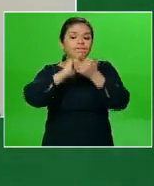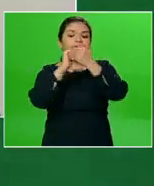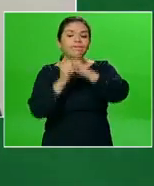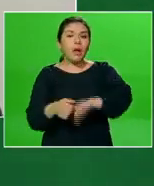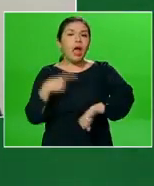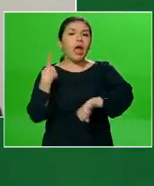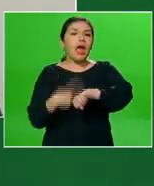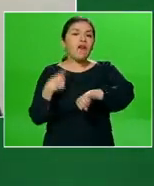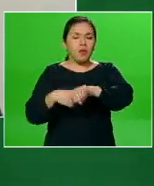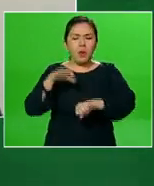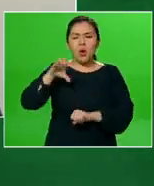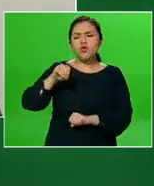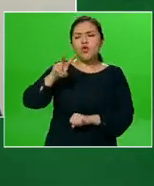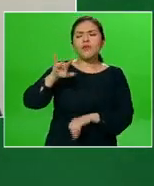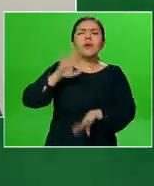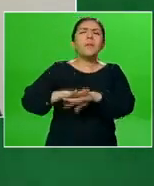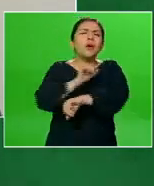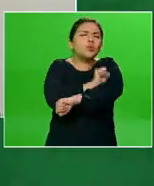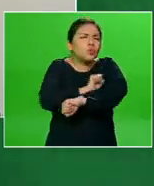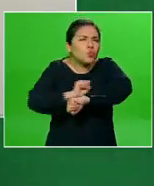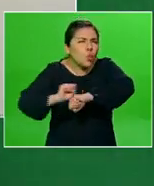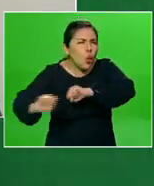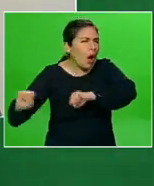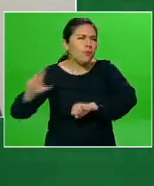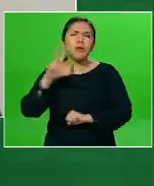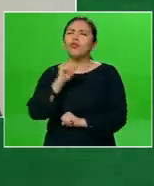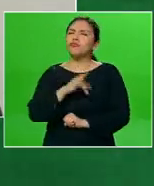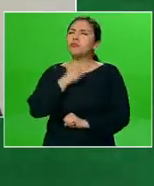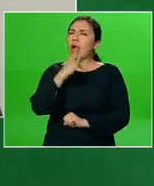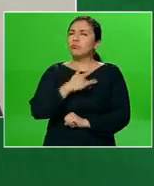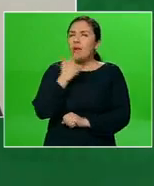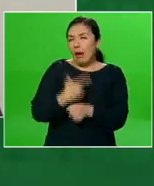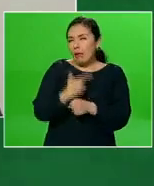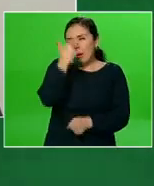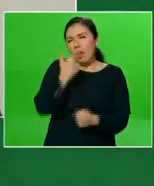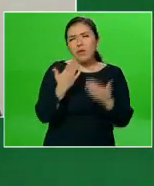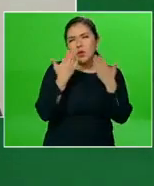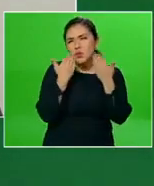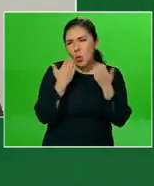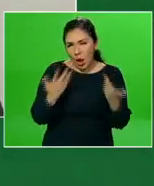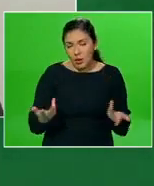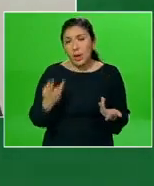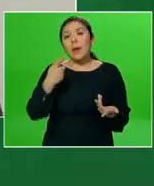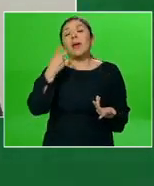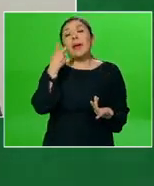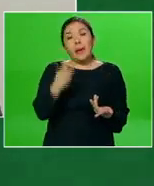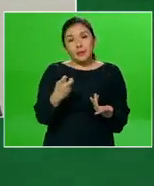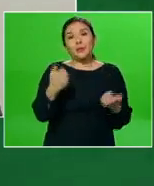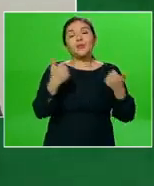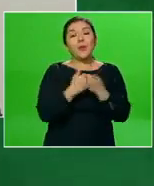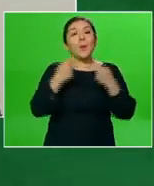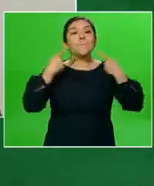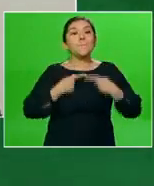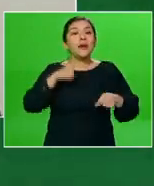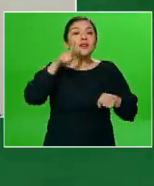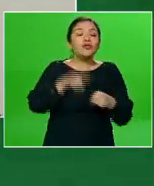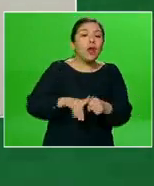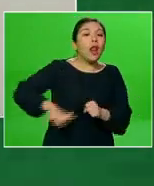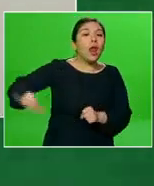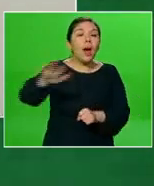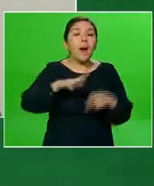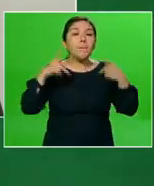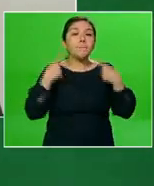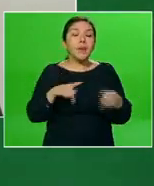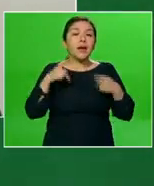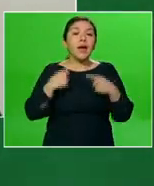leve covite moderado pero no habría la principal afectación de personal y poblacional que es